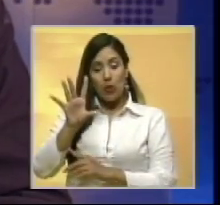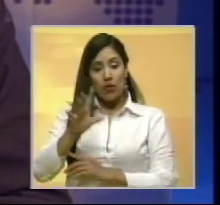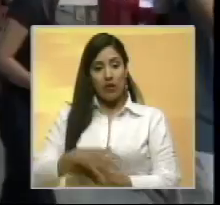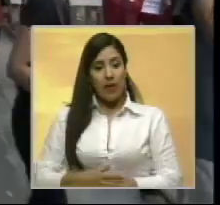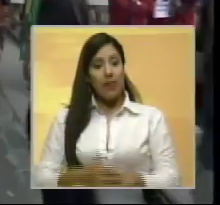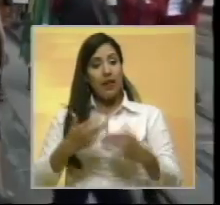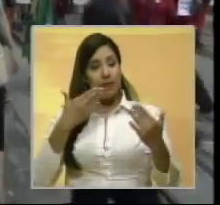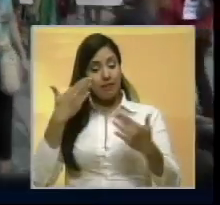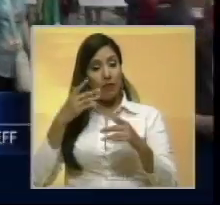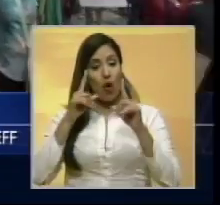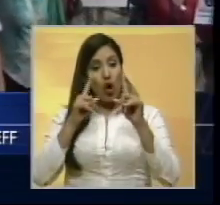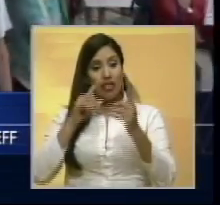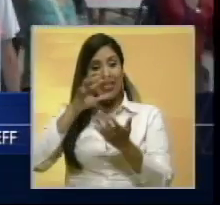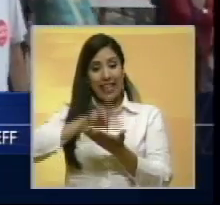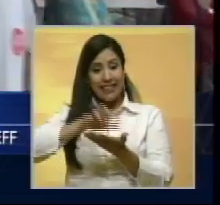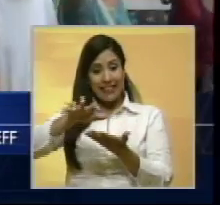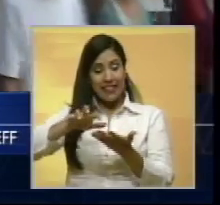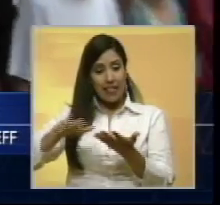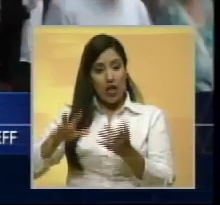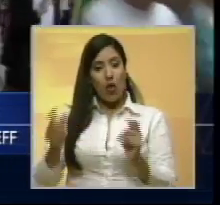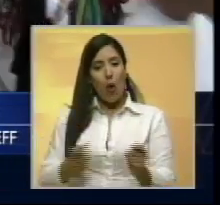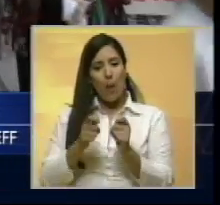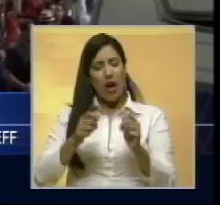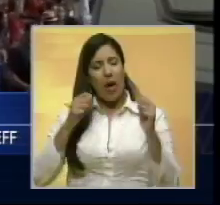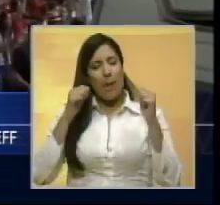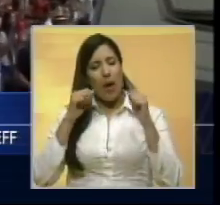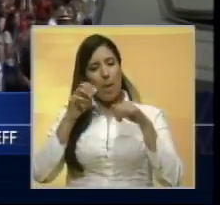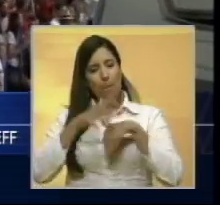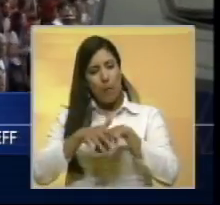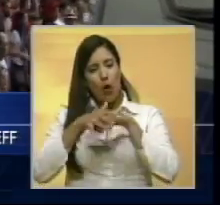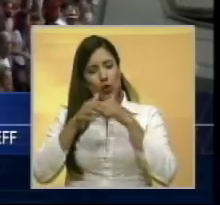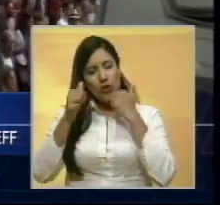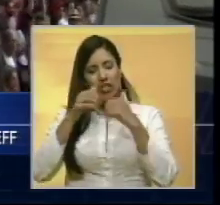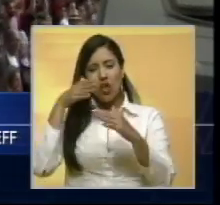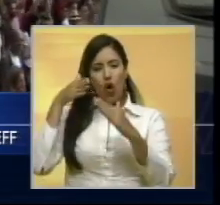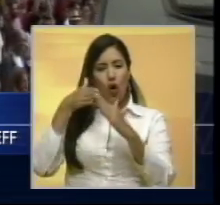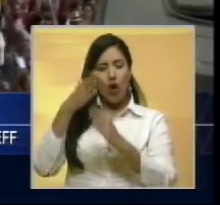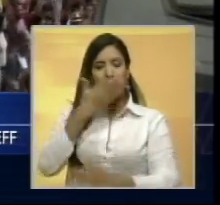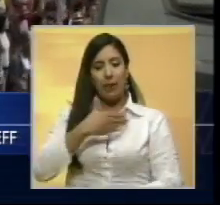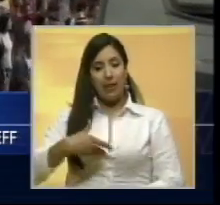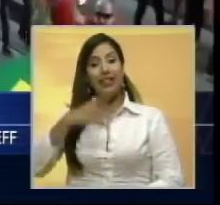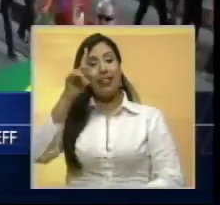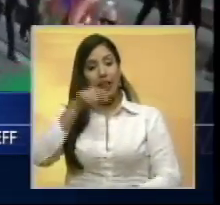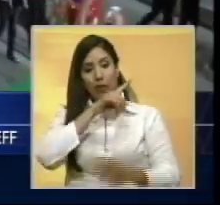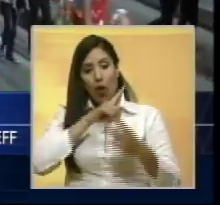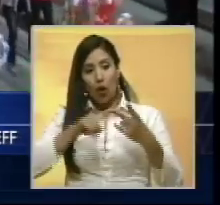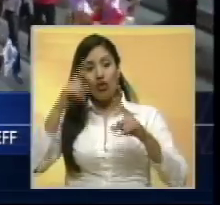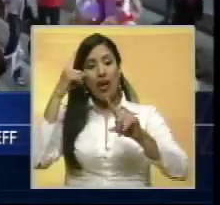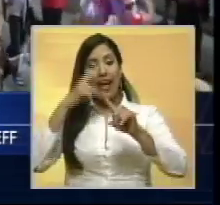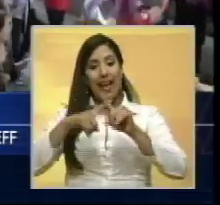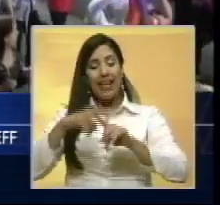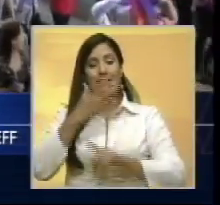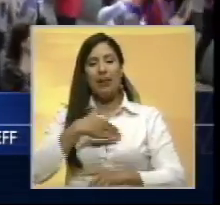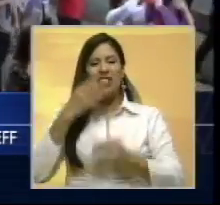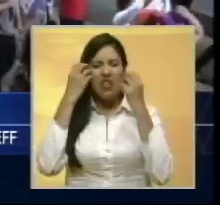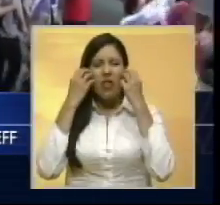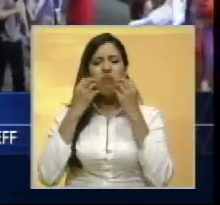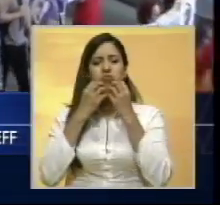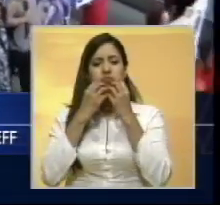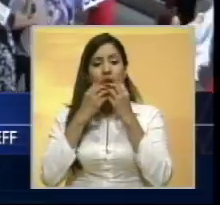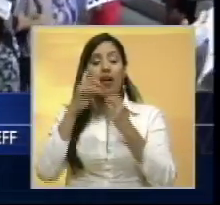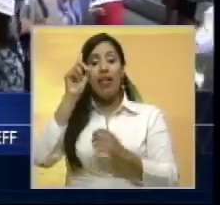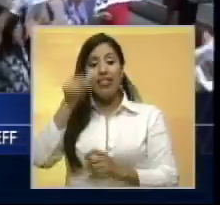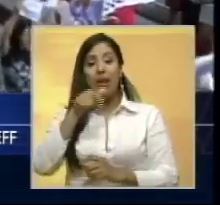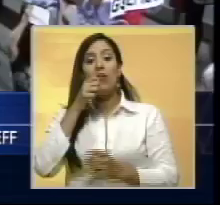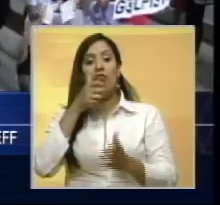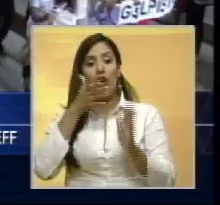Rousseff. En 11 estados del país se programaron protestas no solo contra la mandataria, sino también contra el expresidente Lula da Silva, a quien